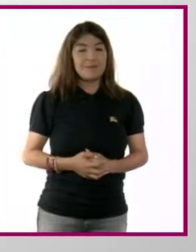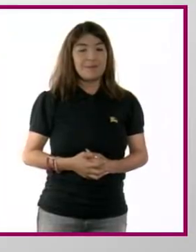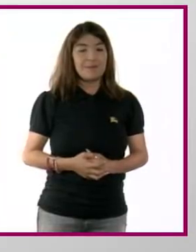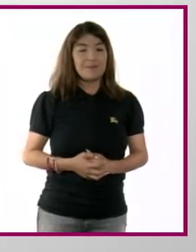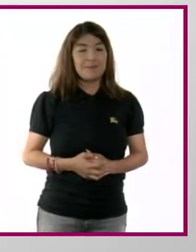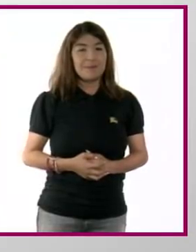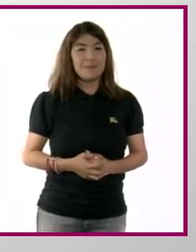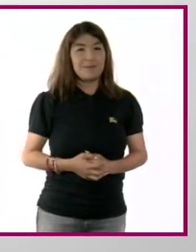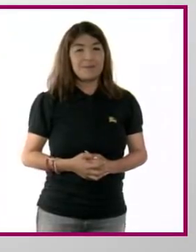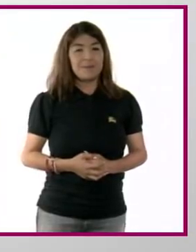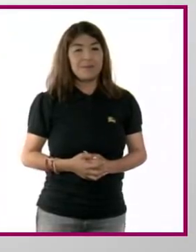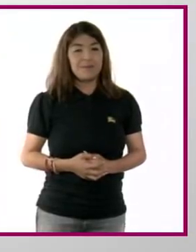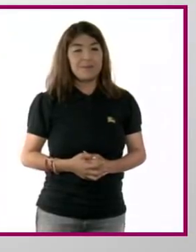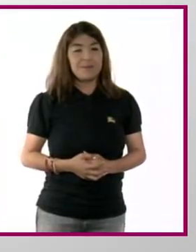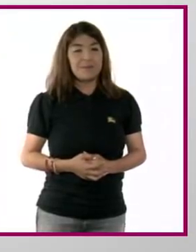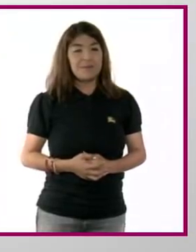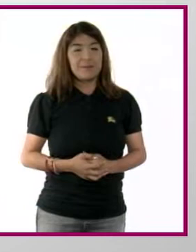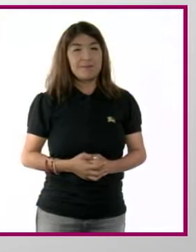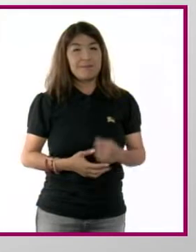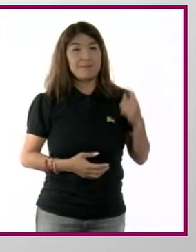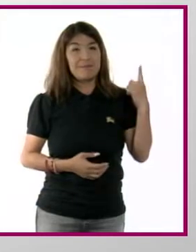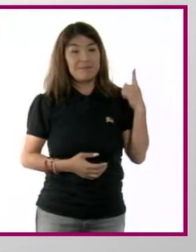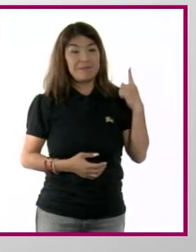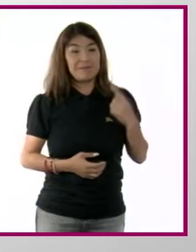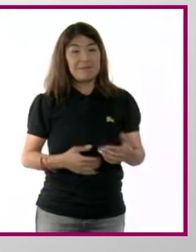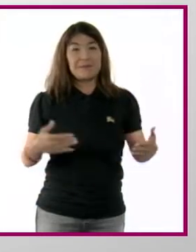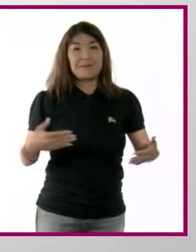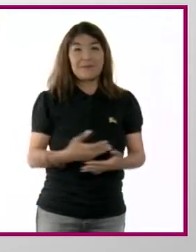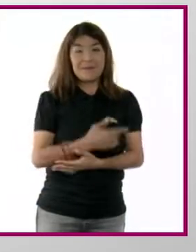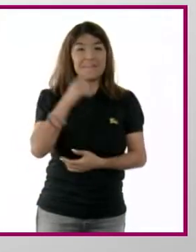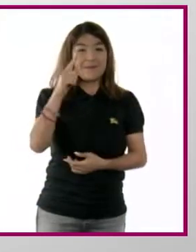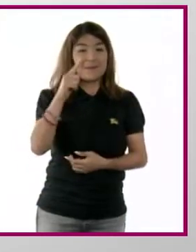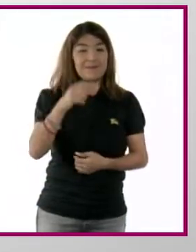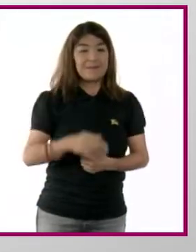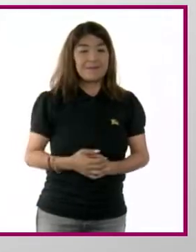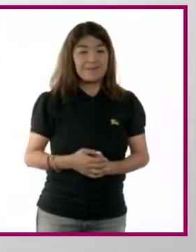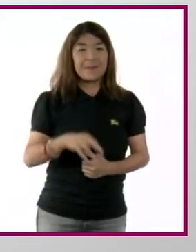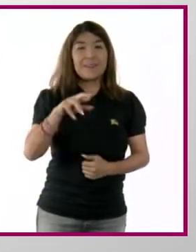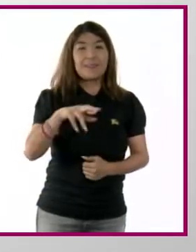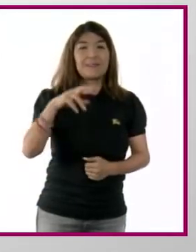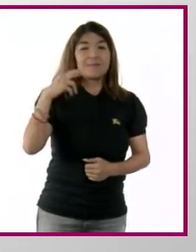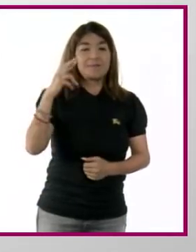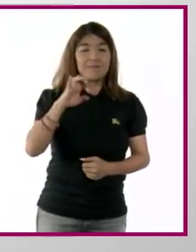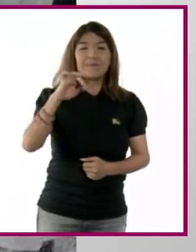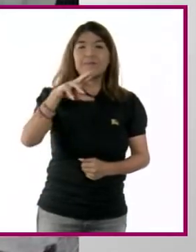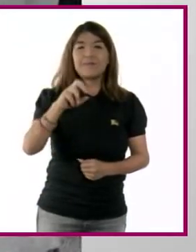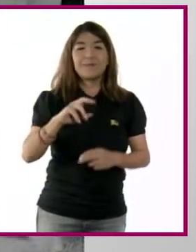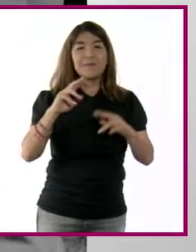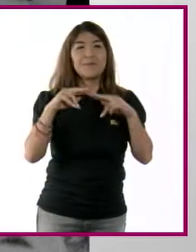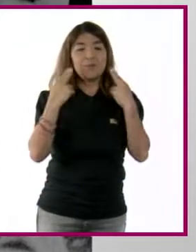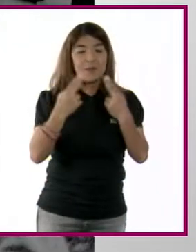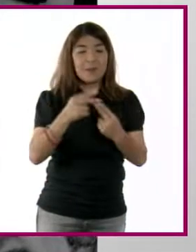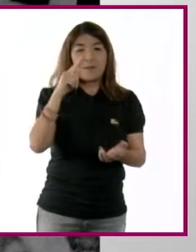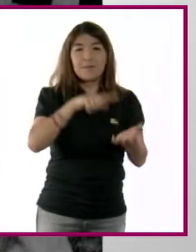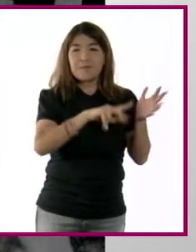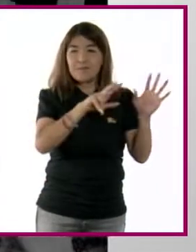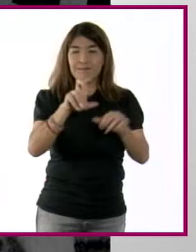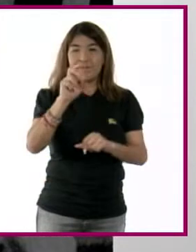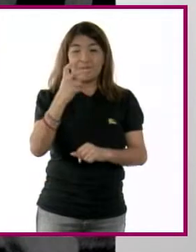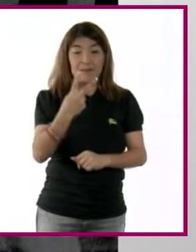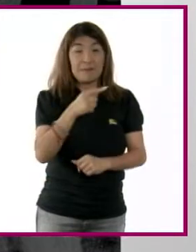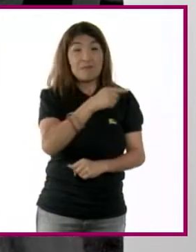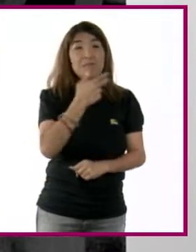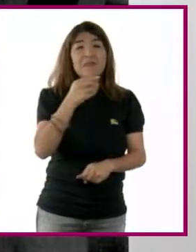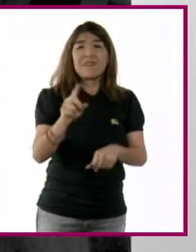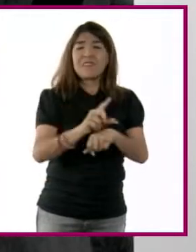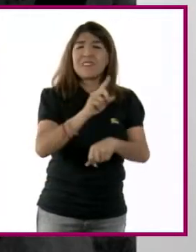Charles Ludwig Dodgson nació en Daresbury, Reino Unido, en 1832. Desde muy joven